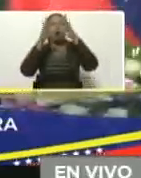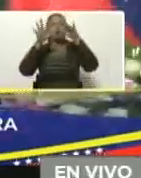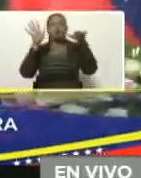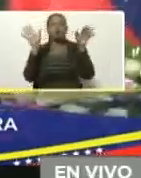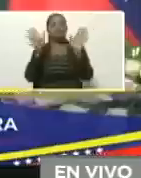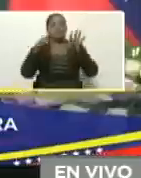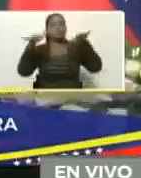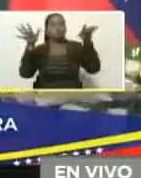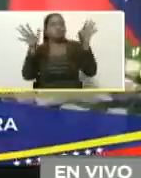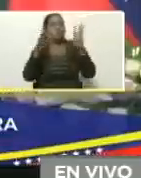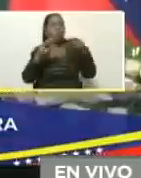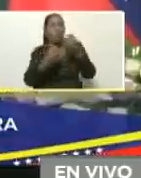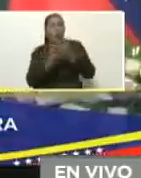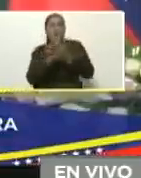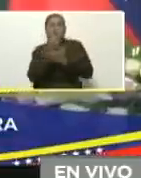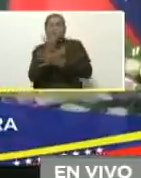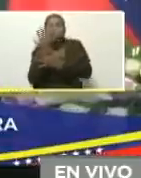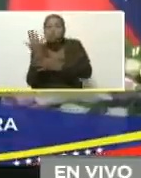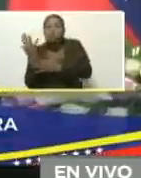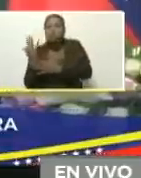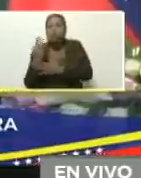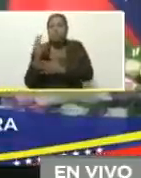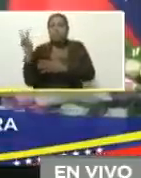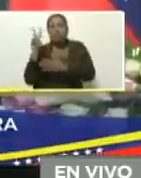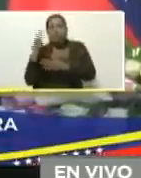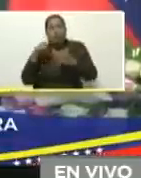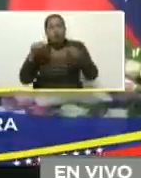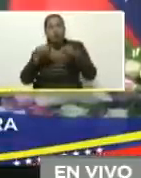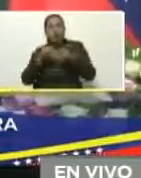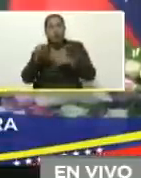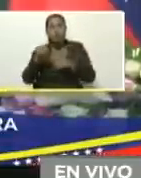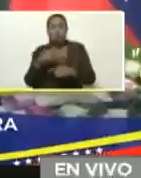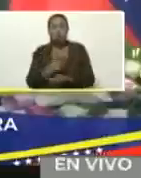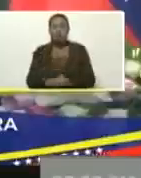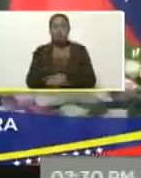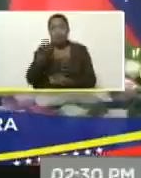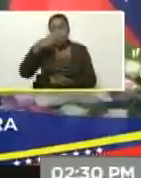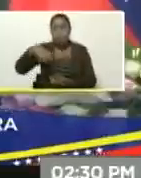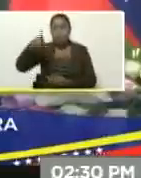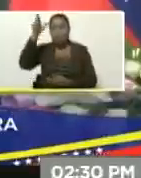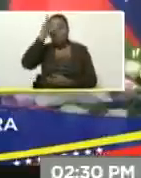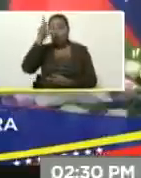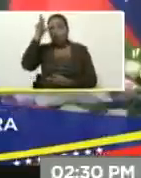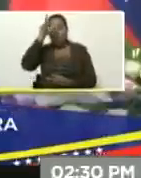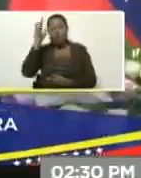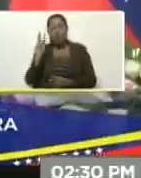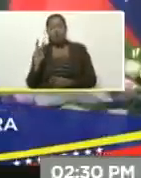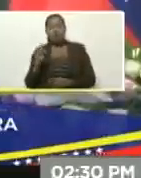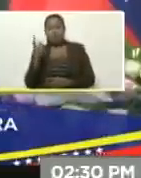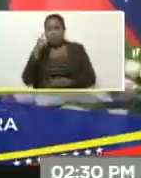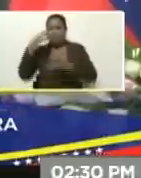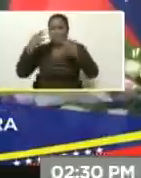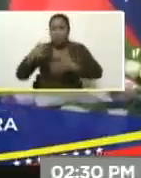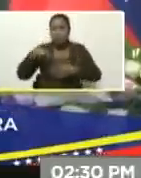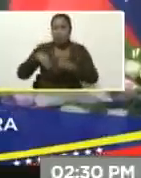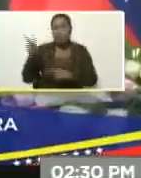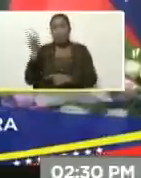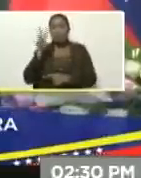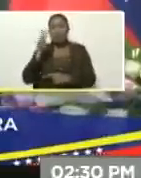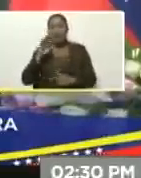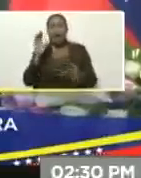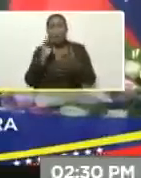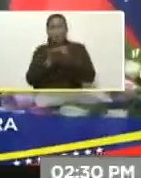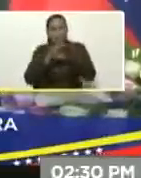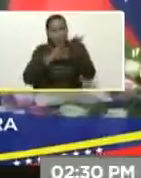ceniza. Y el pueblo de Turquía, y usted, presidente, puede estar seguro que en Venezuela tiene amigos